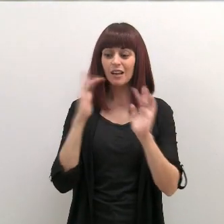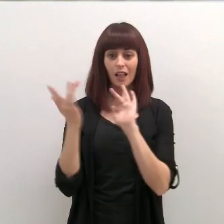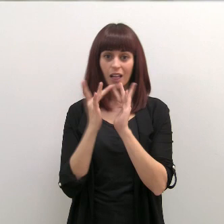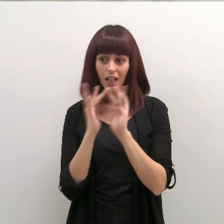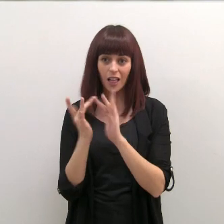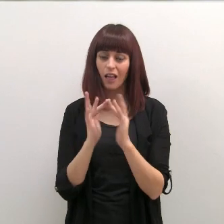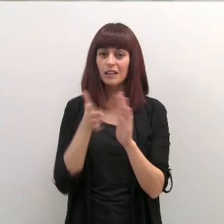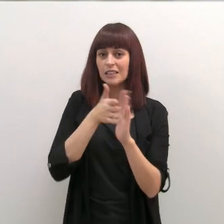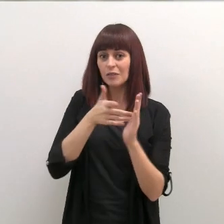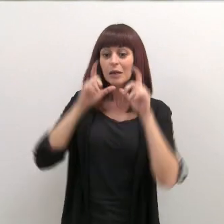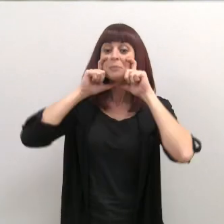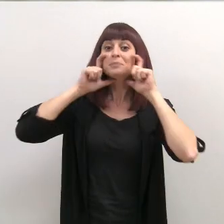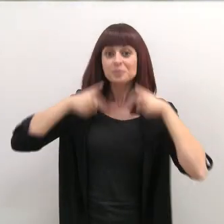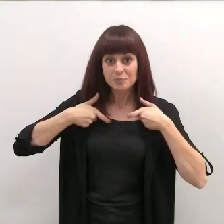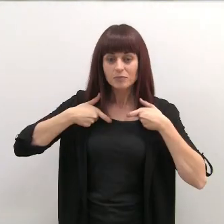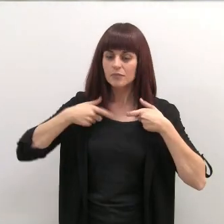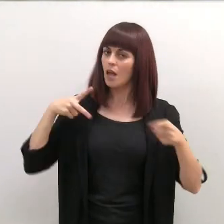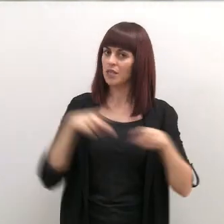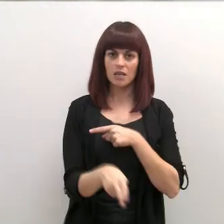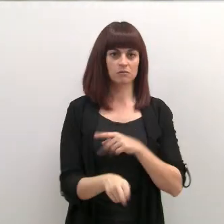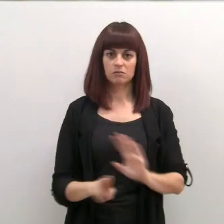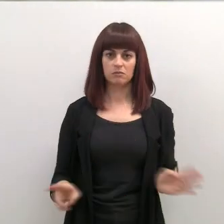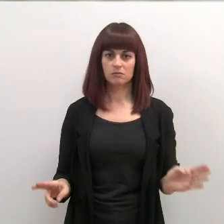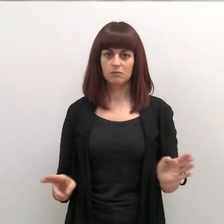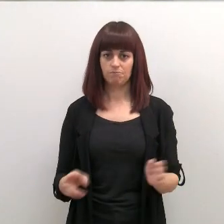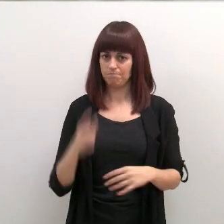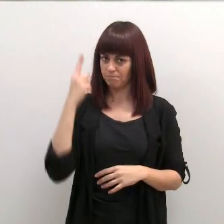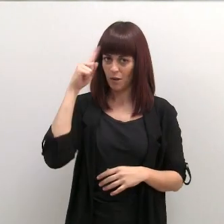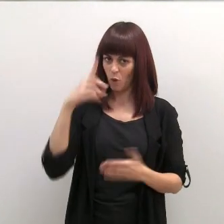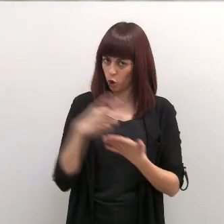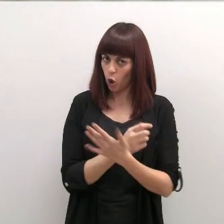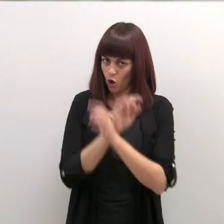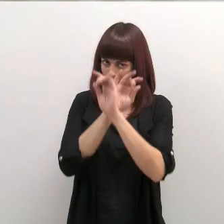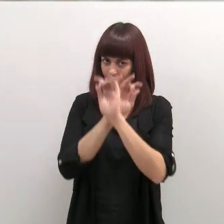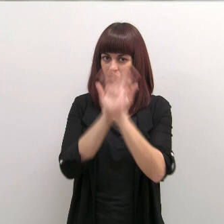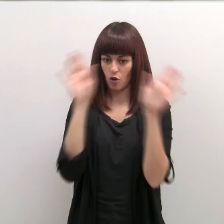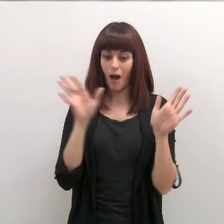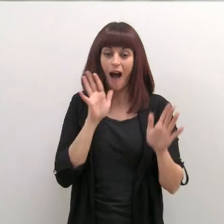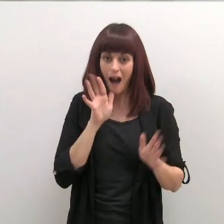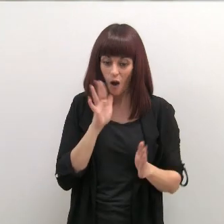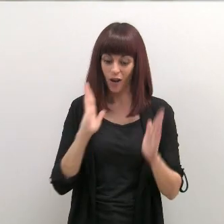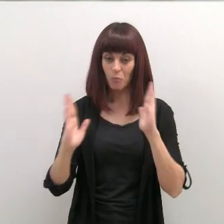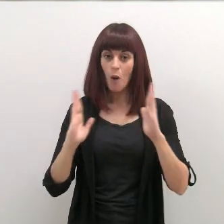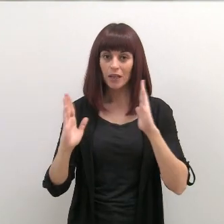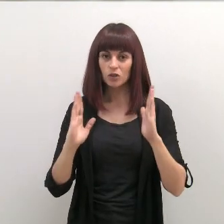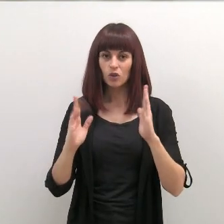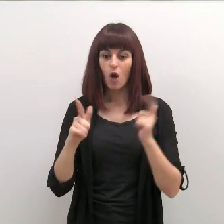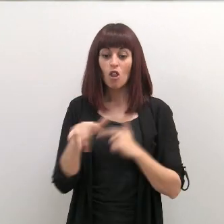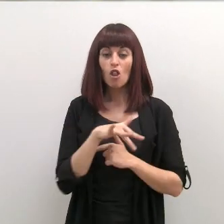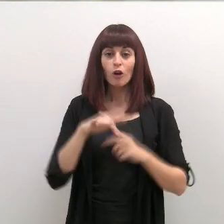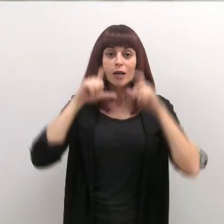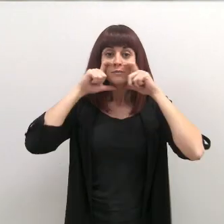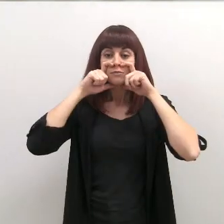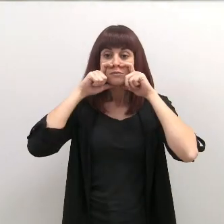interacción que suponga quitarnos la mascarilla. Eso todos tenemos que tener claro, que en este momento el único sitio donde tenemos que